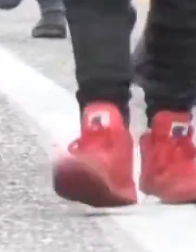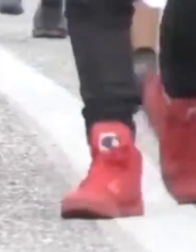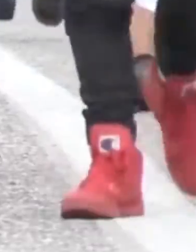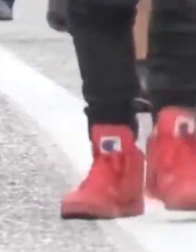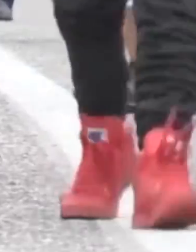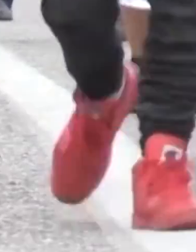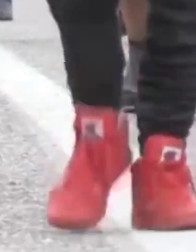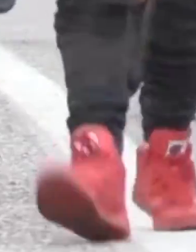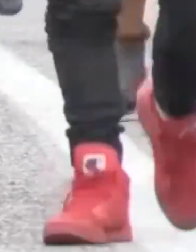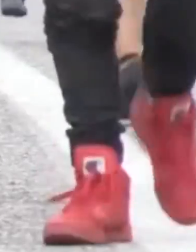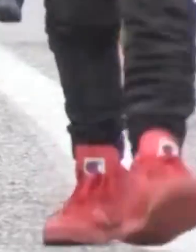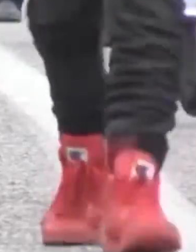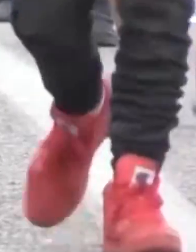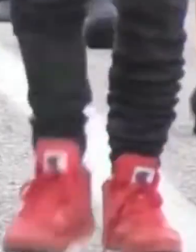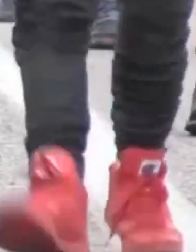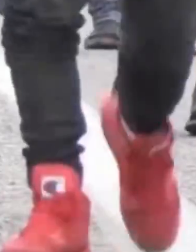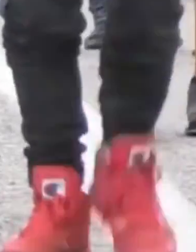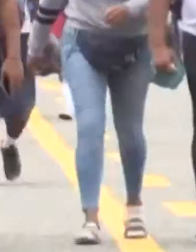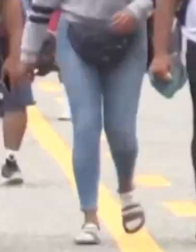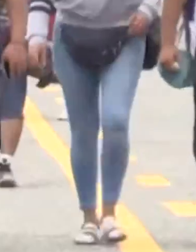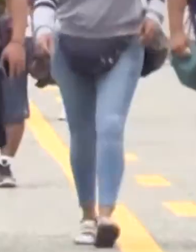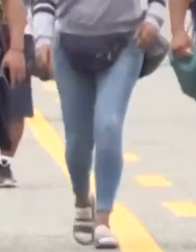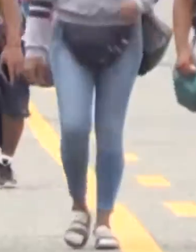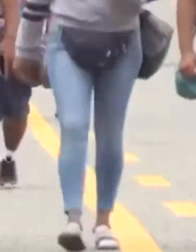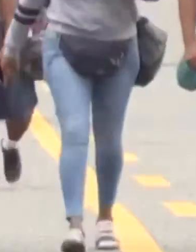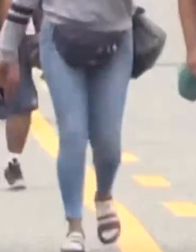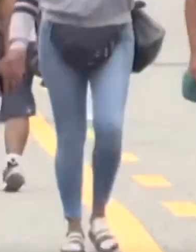en materia de migración.